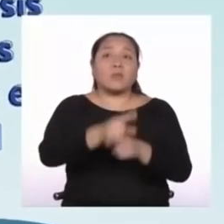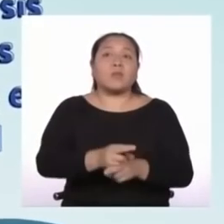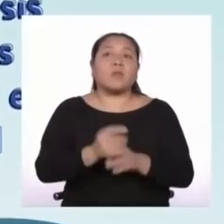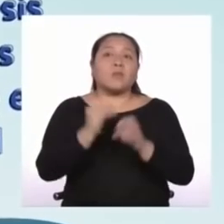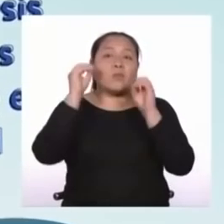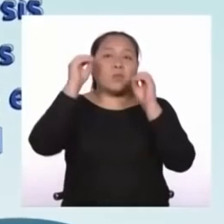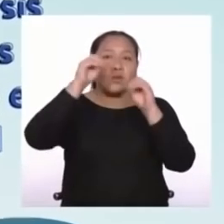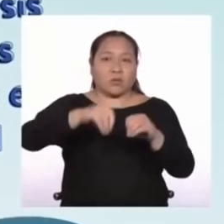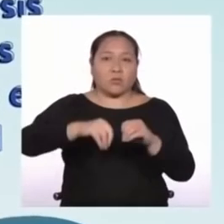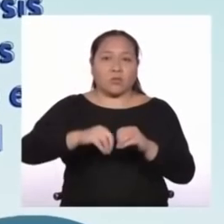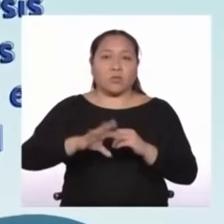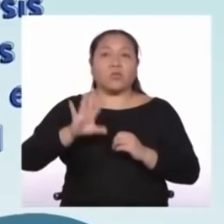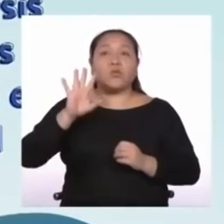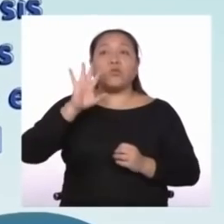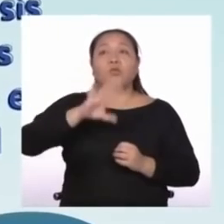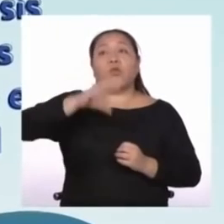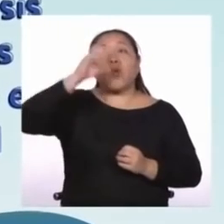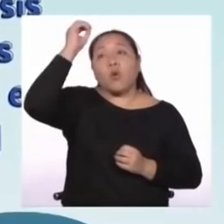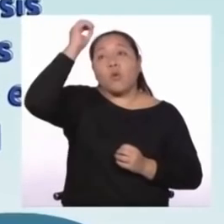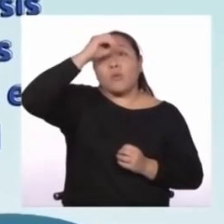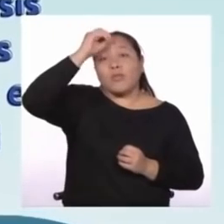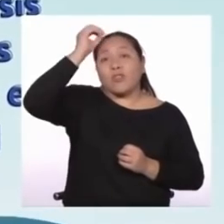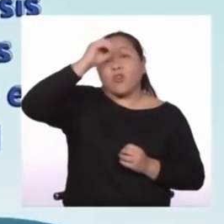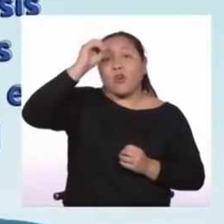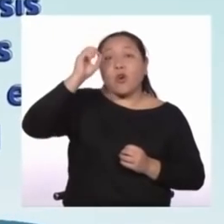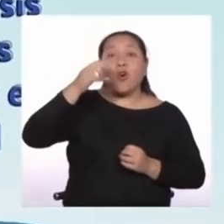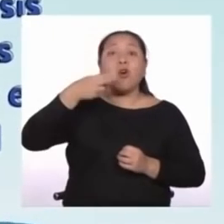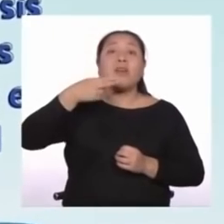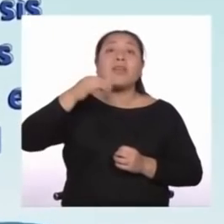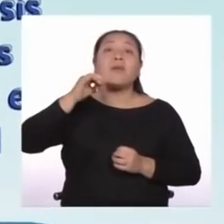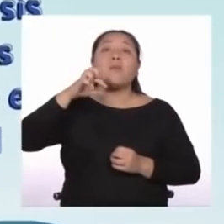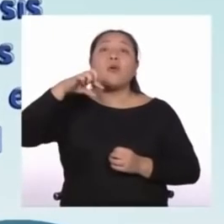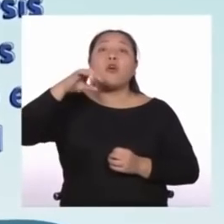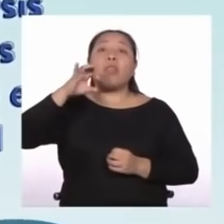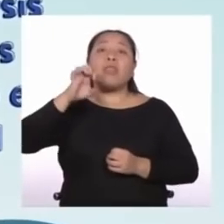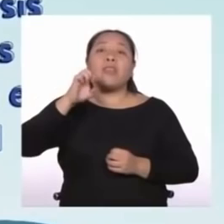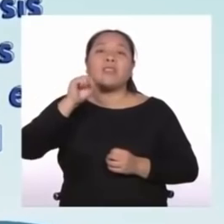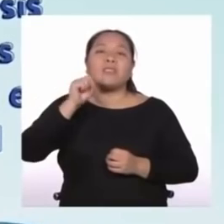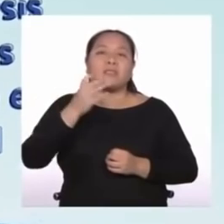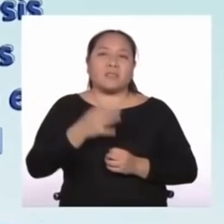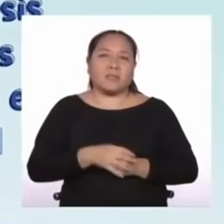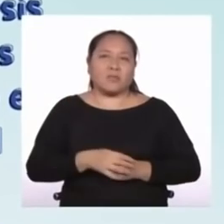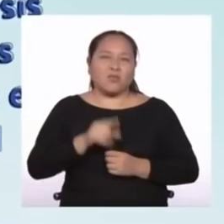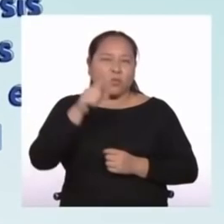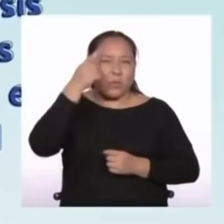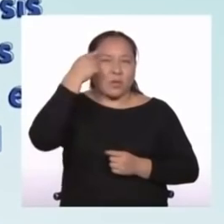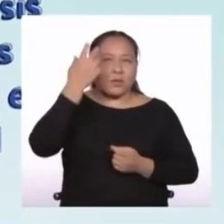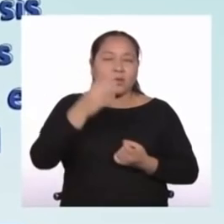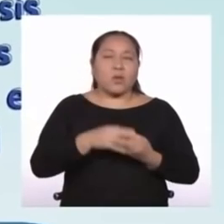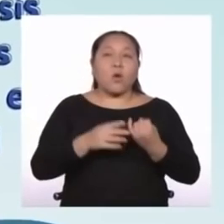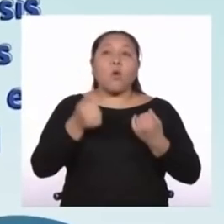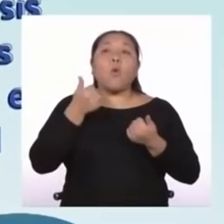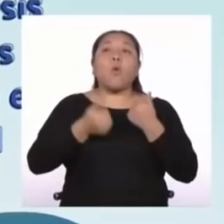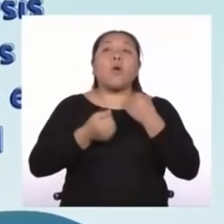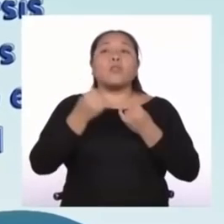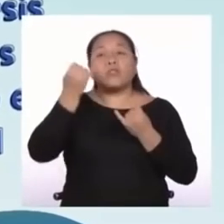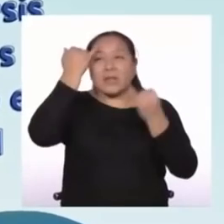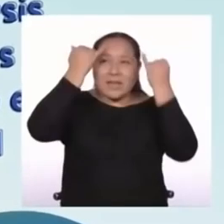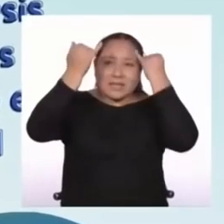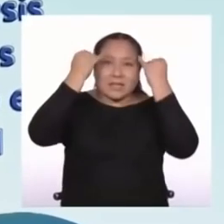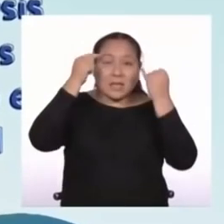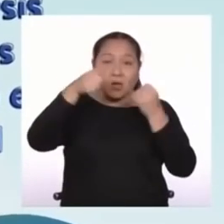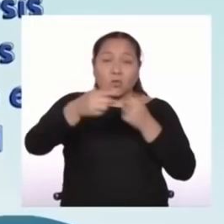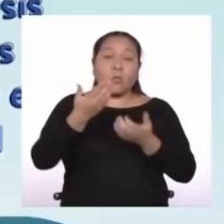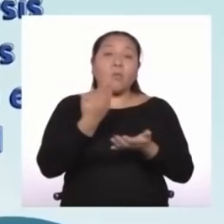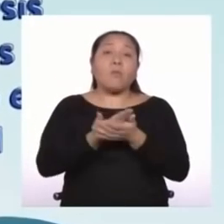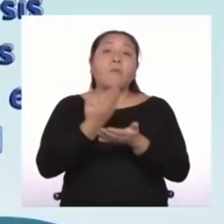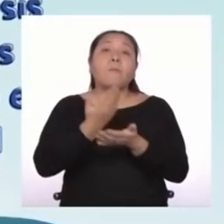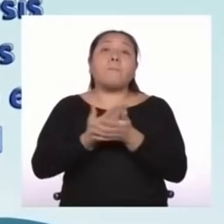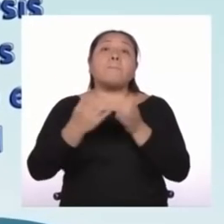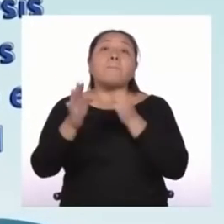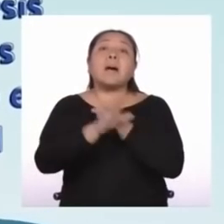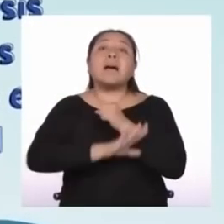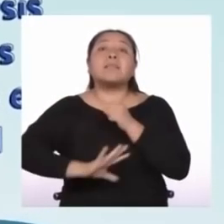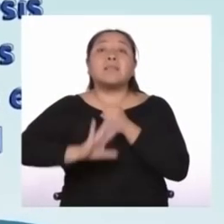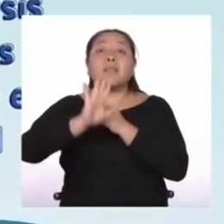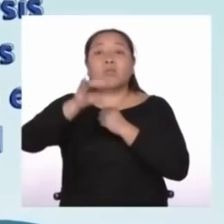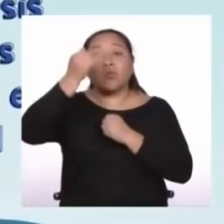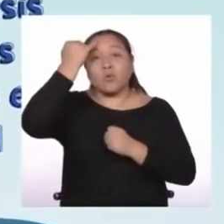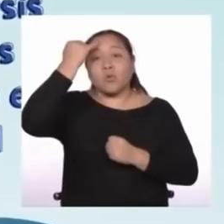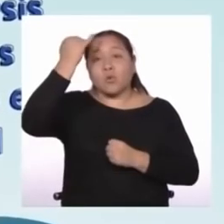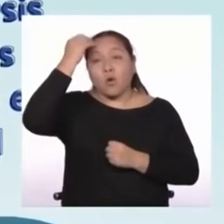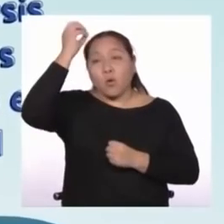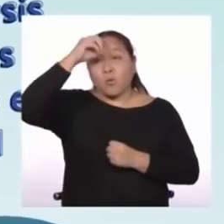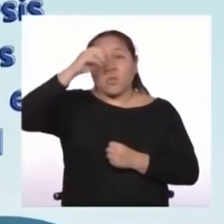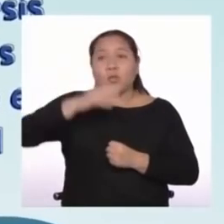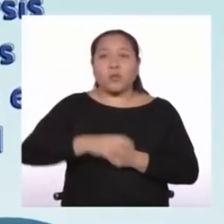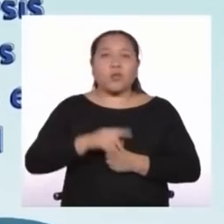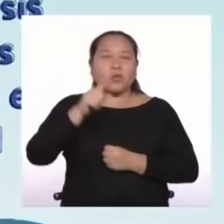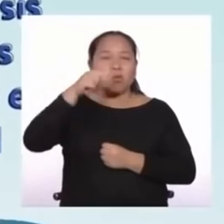debe incluir tu postura o hipótesis, las ideas que sustentan tu postura o hipótesis y